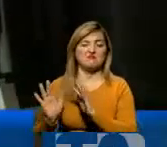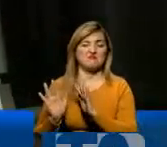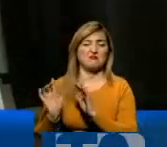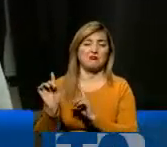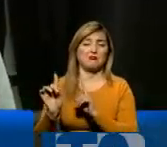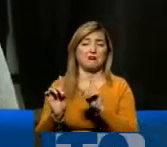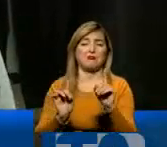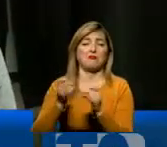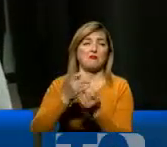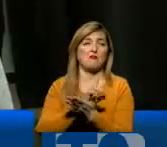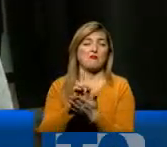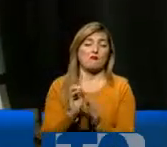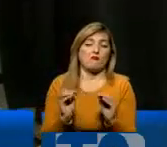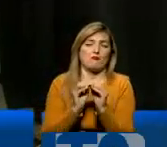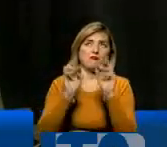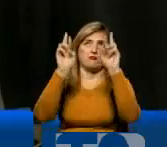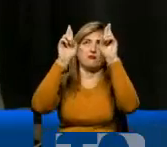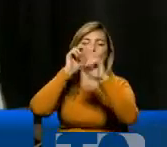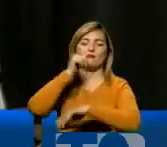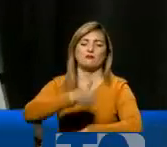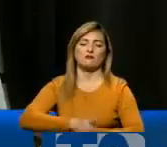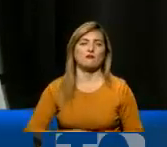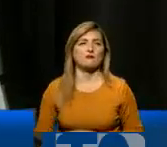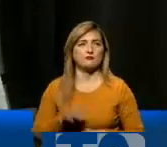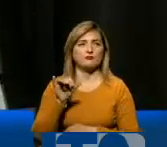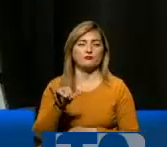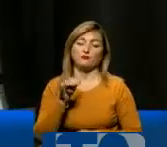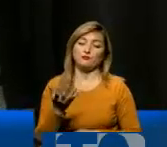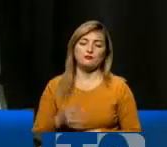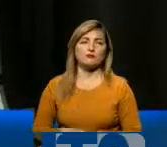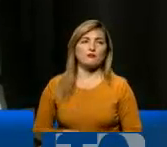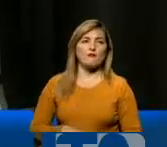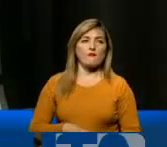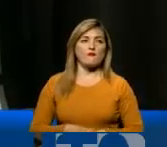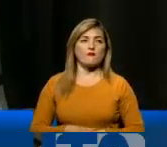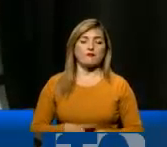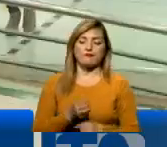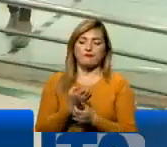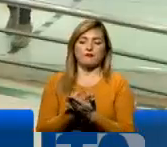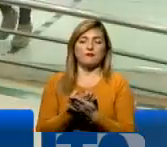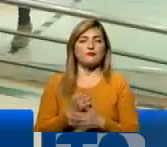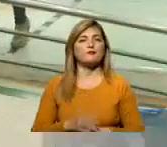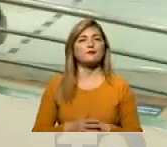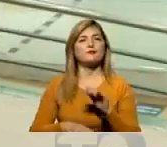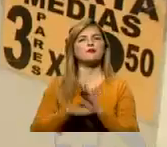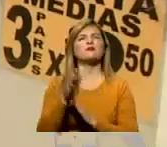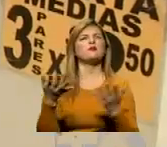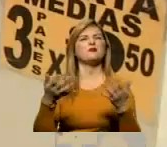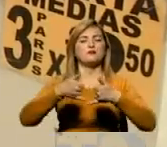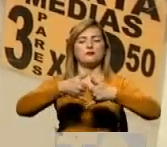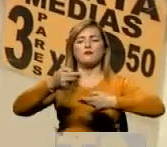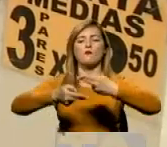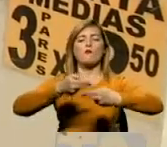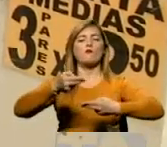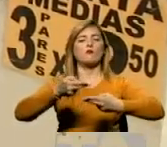veces los fines de semana es un poquito más, esperemos que mañana, sábado, nos podamos recuperar, vender algo. La mayor parte de cadenas